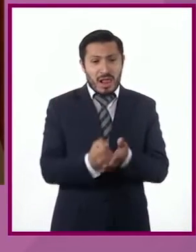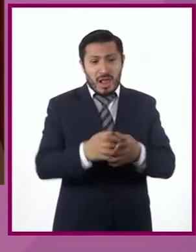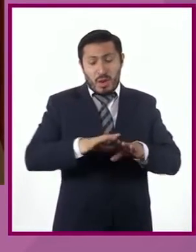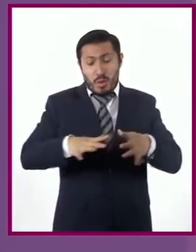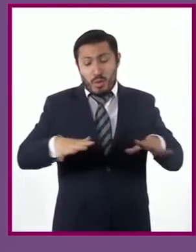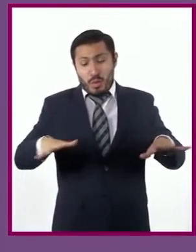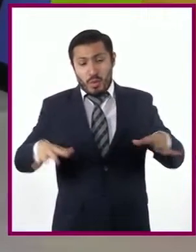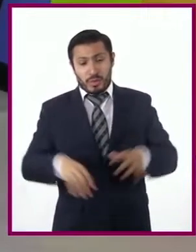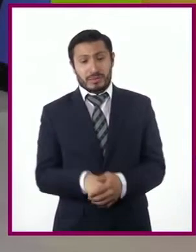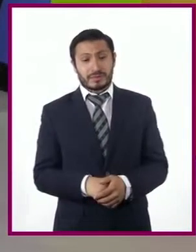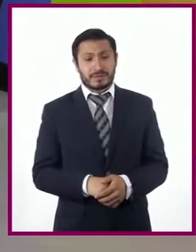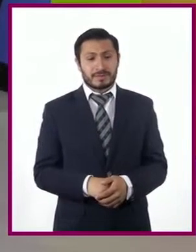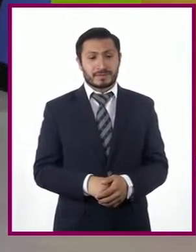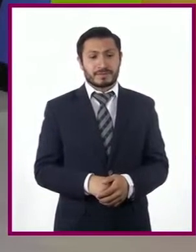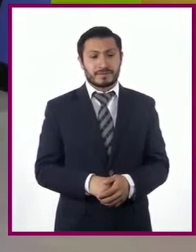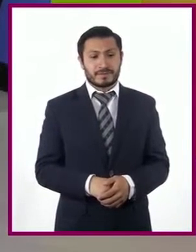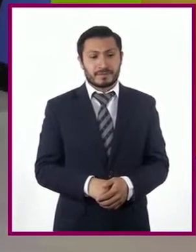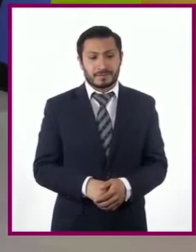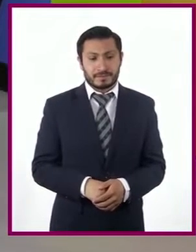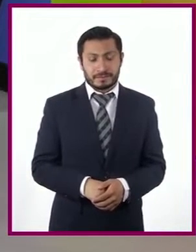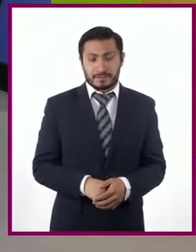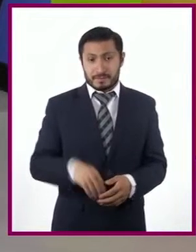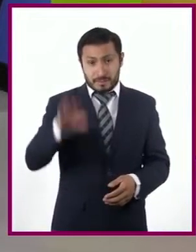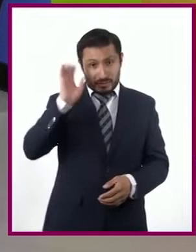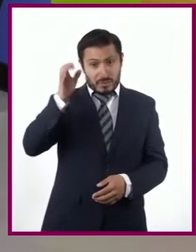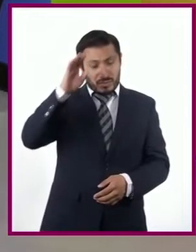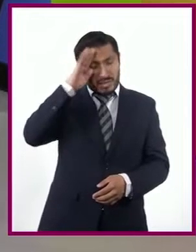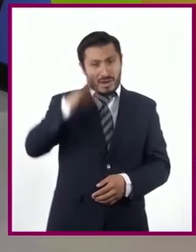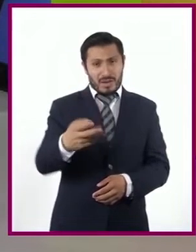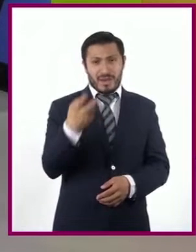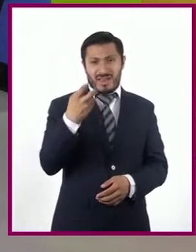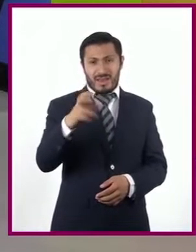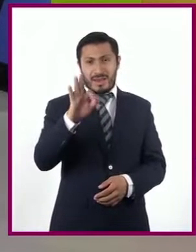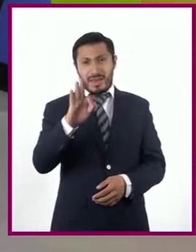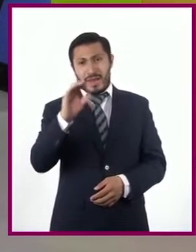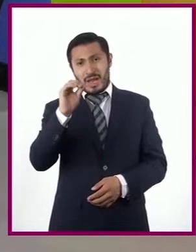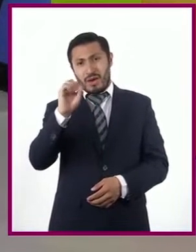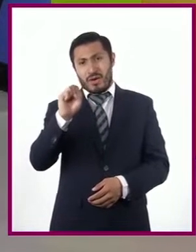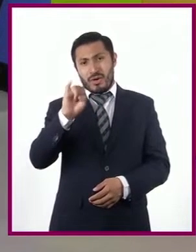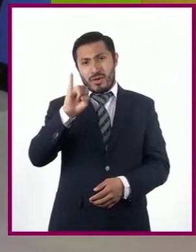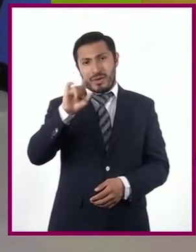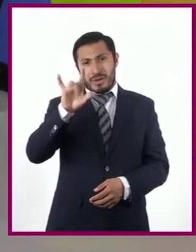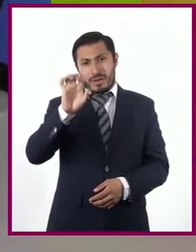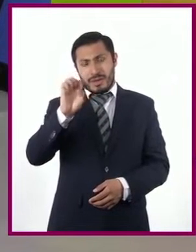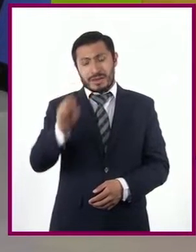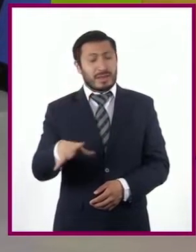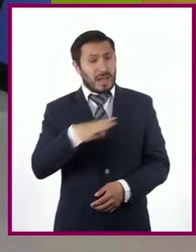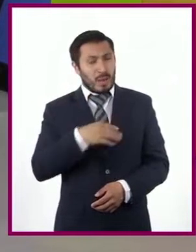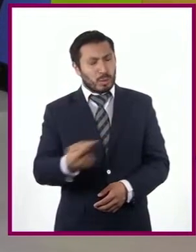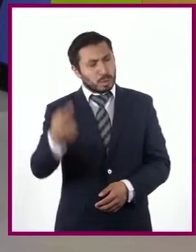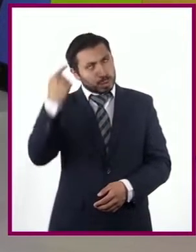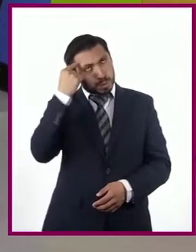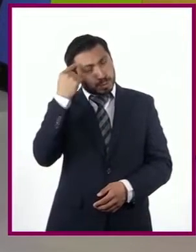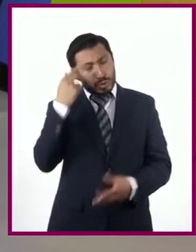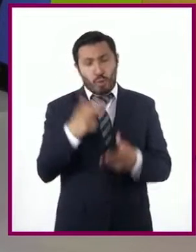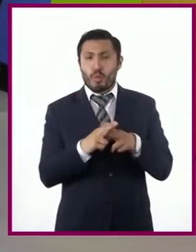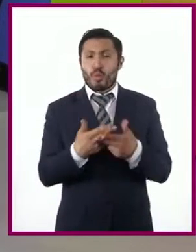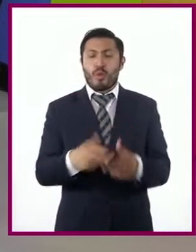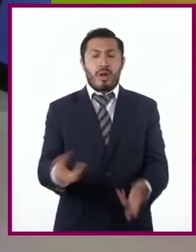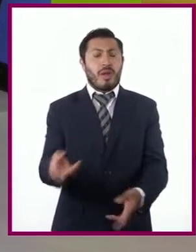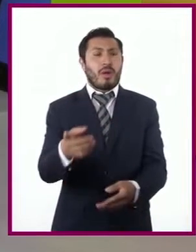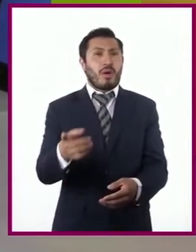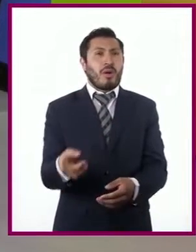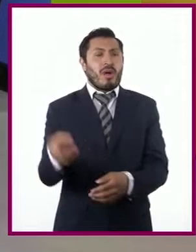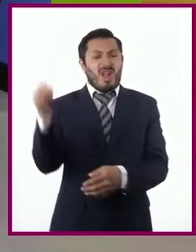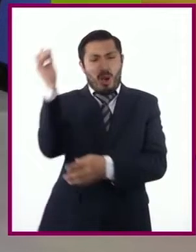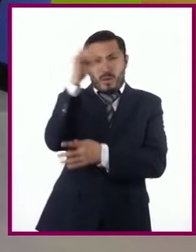sedimentos. Cuando pensamos en fósiles, probablemente lo primero que nos viene a la mente son huesos de dinosaurios o